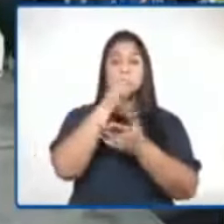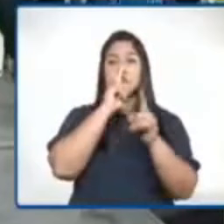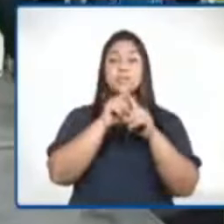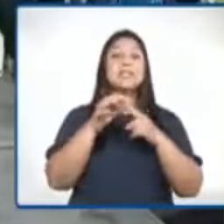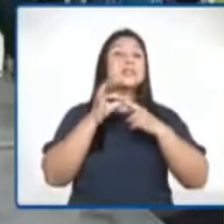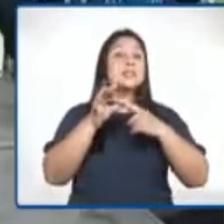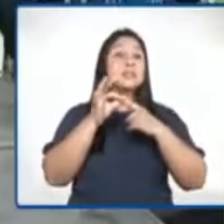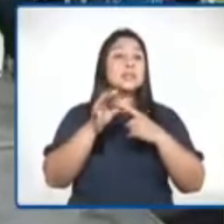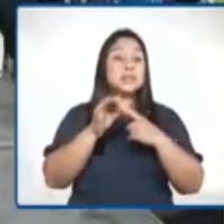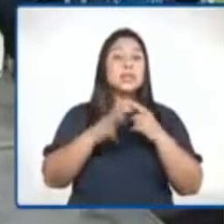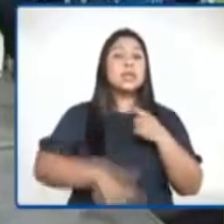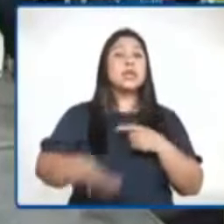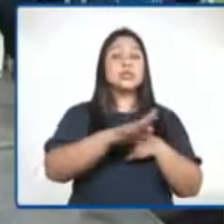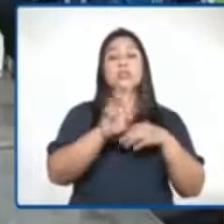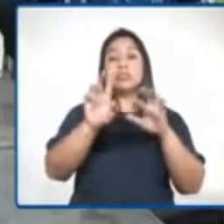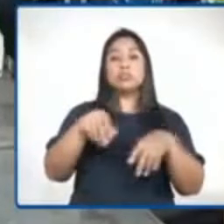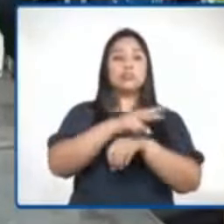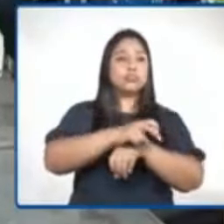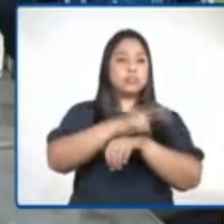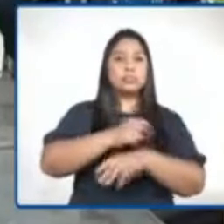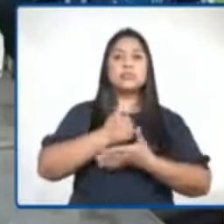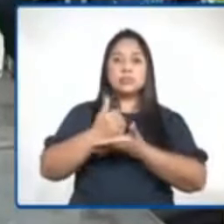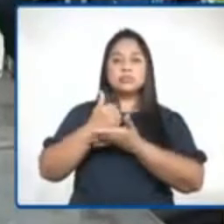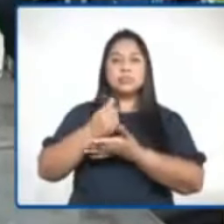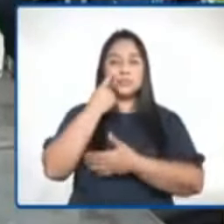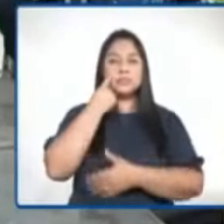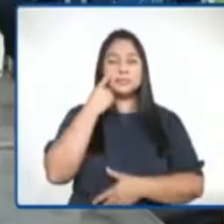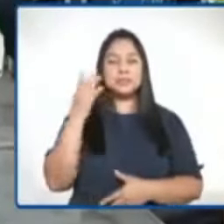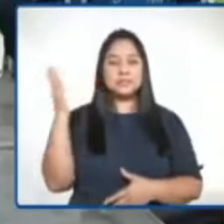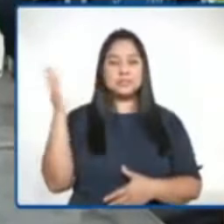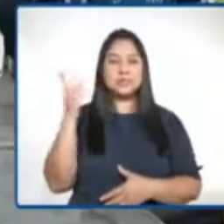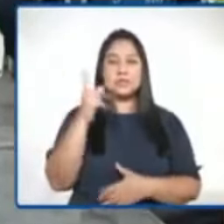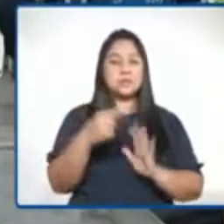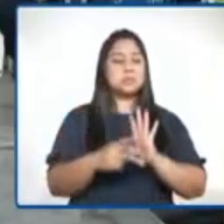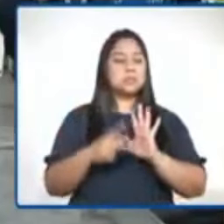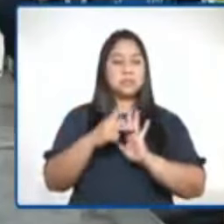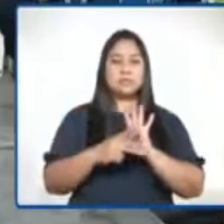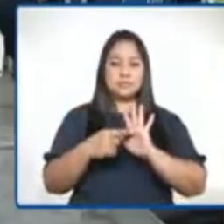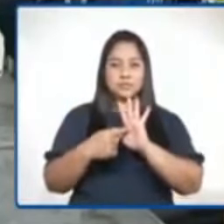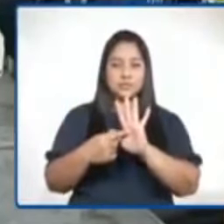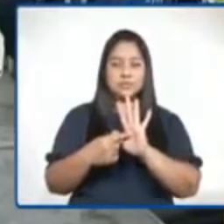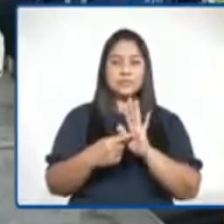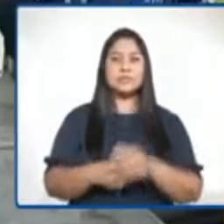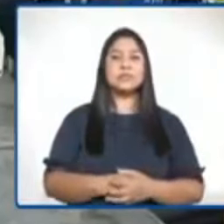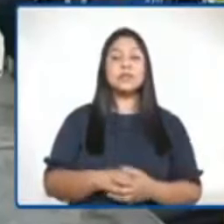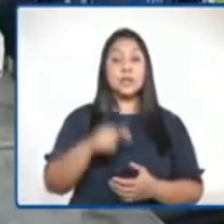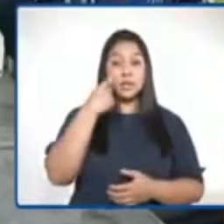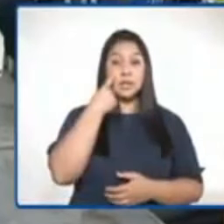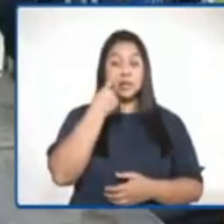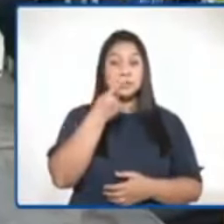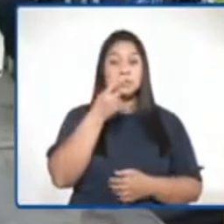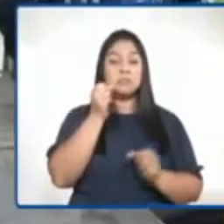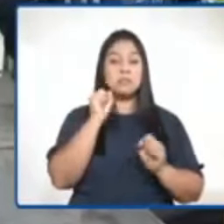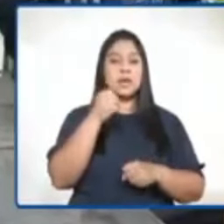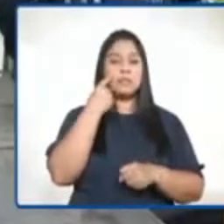todos los agroexportadores de esta zona. Veamos, por favor, una pequeña presentación audiovisual donde podremos